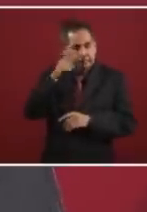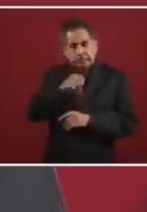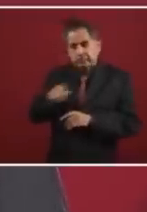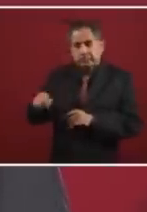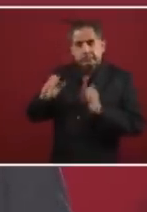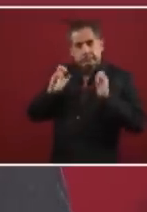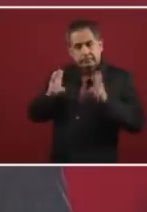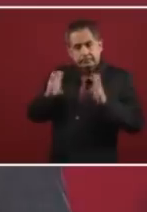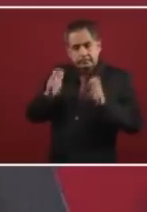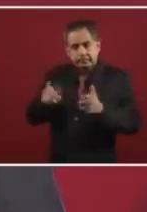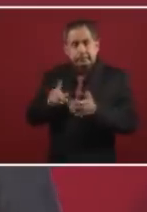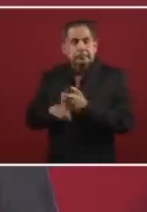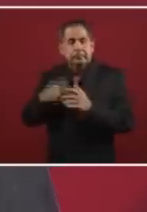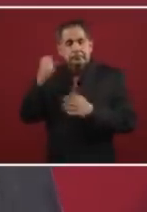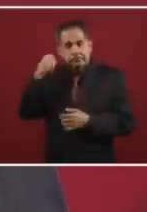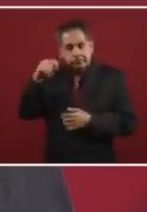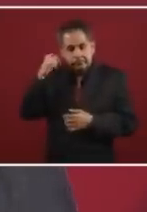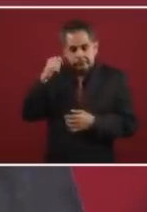tabasco